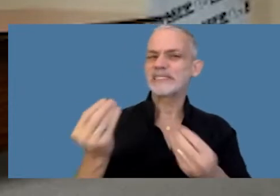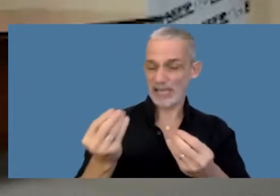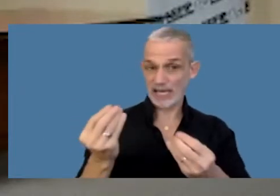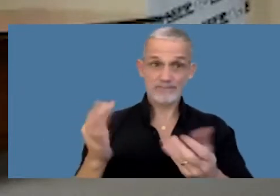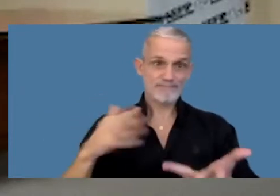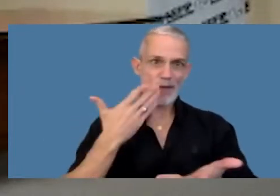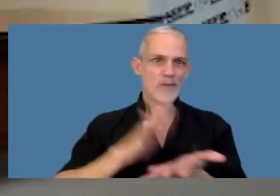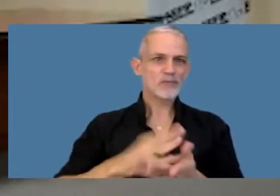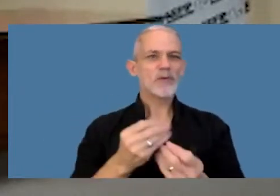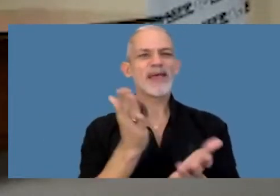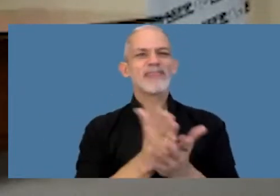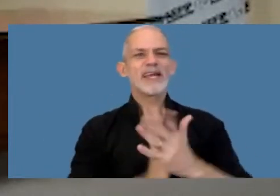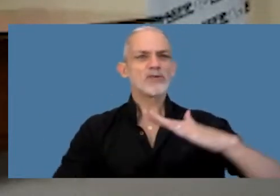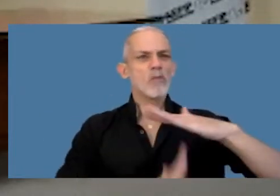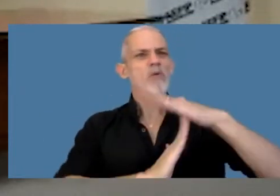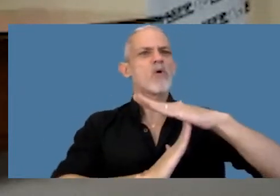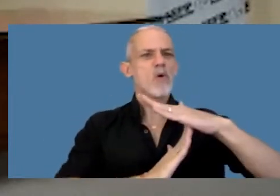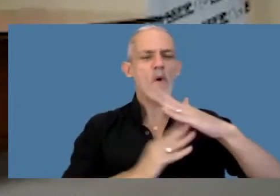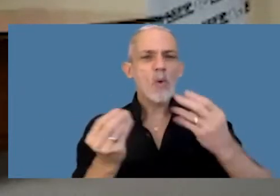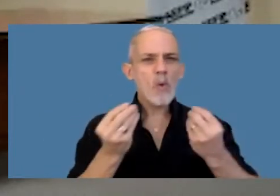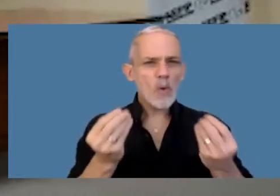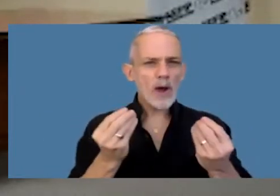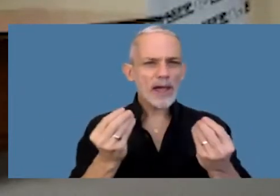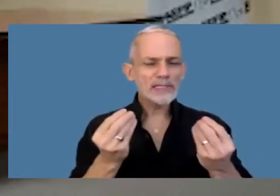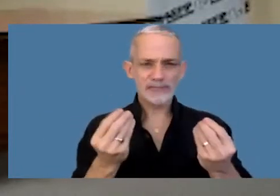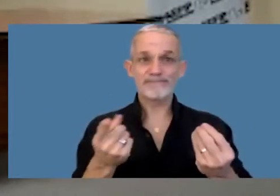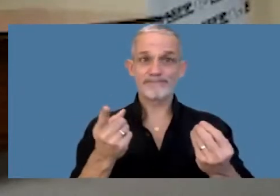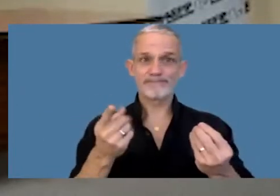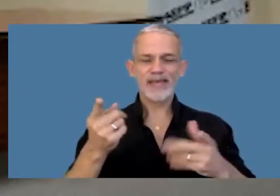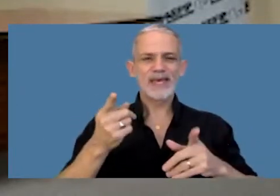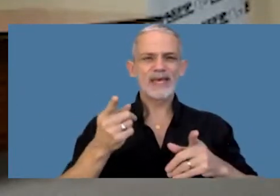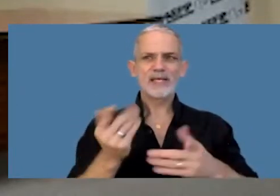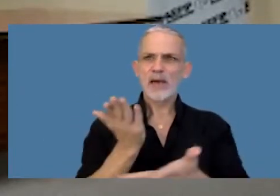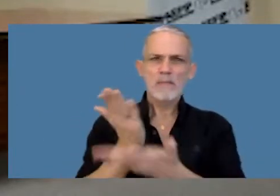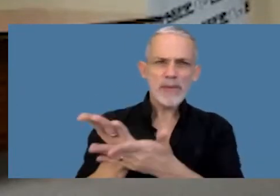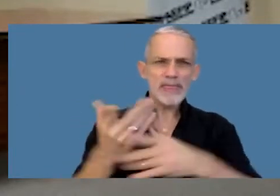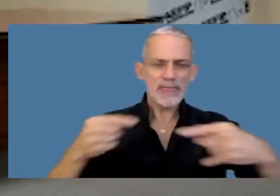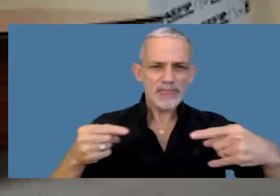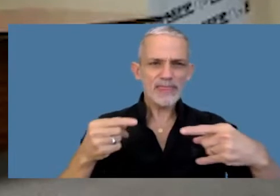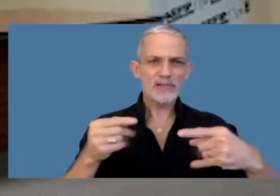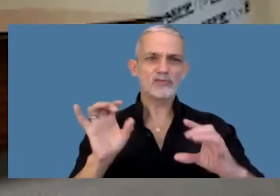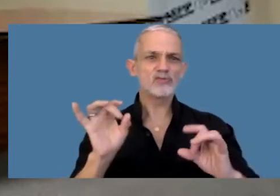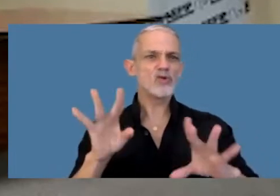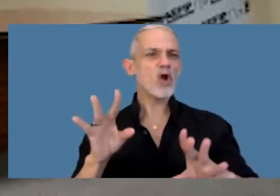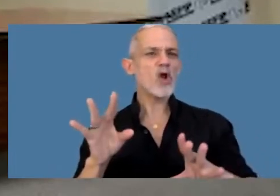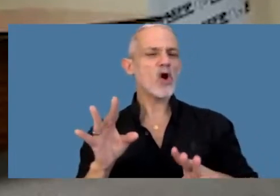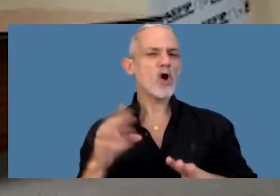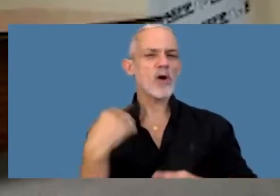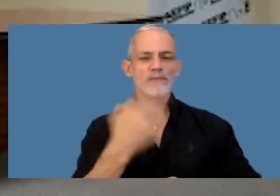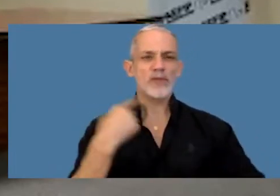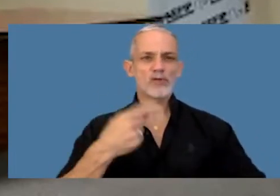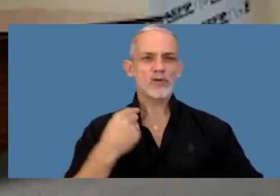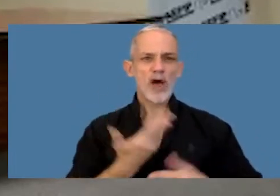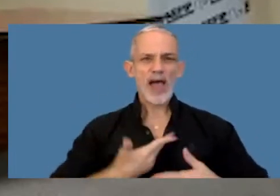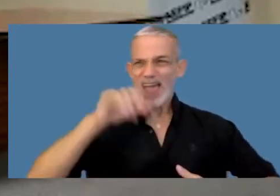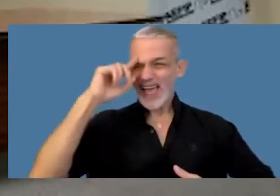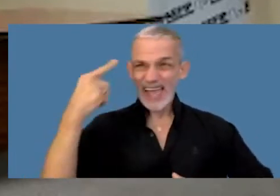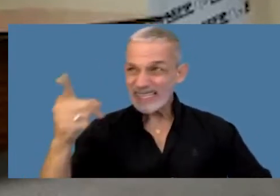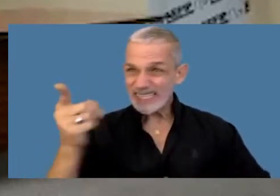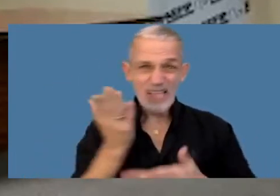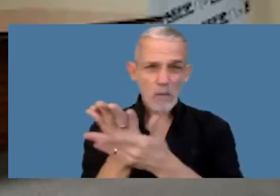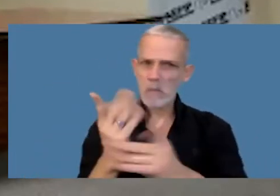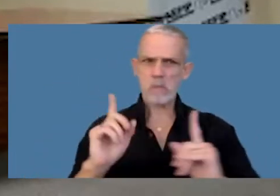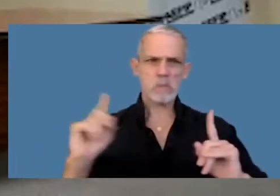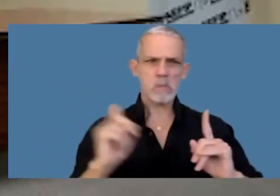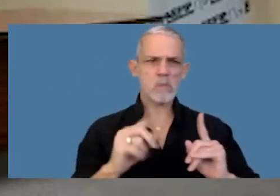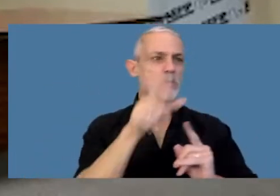hablamos de derechos fundamentales, es que la exigibilidad no es solamente al Estado, sino también a los